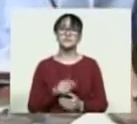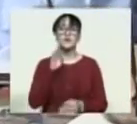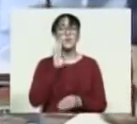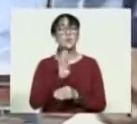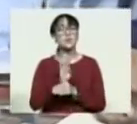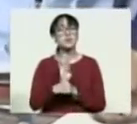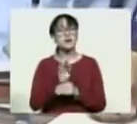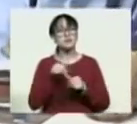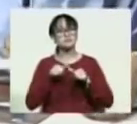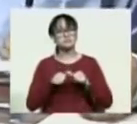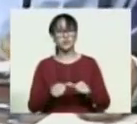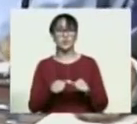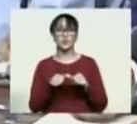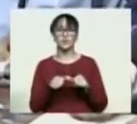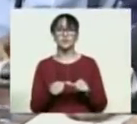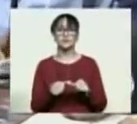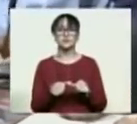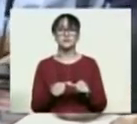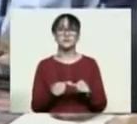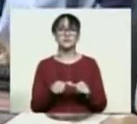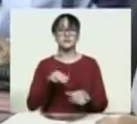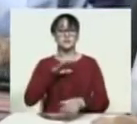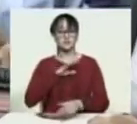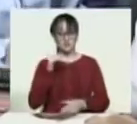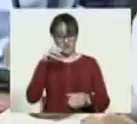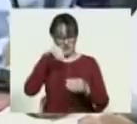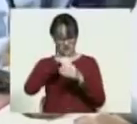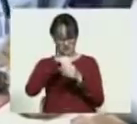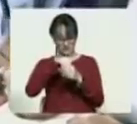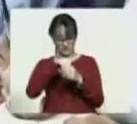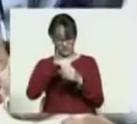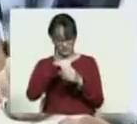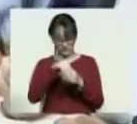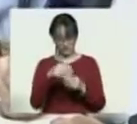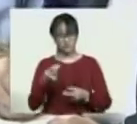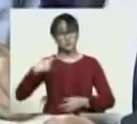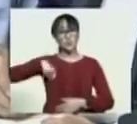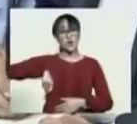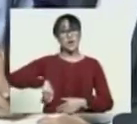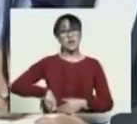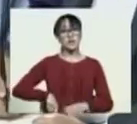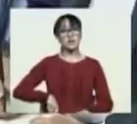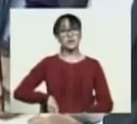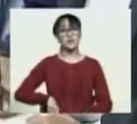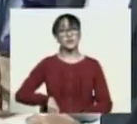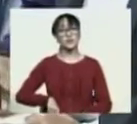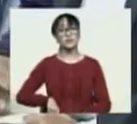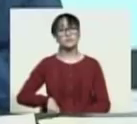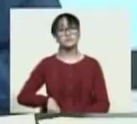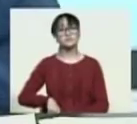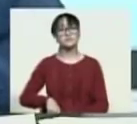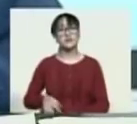cuidar permanentemente sus ingresos, salarios, cestatiques,